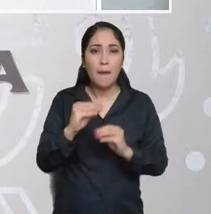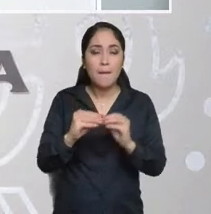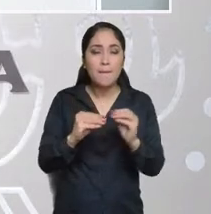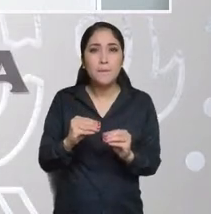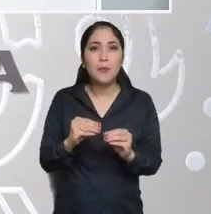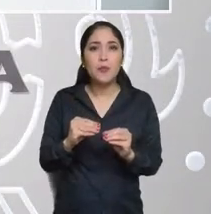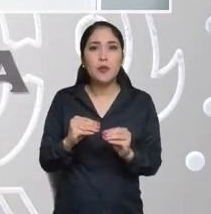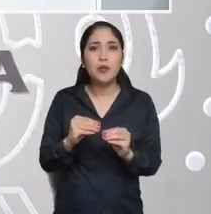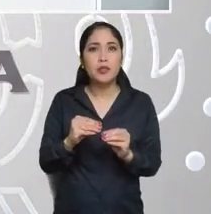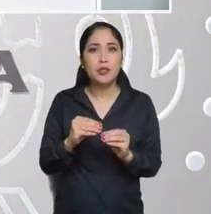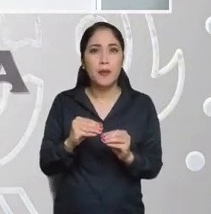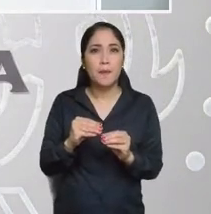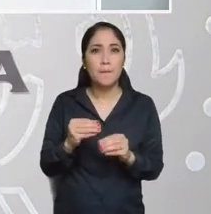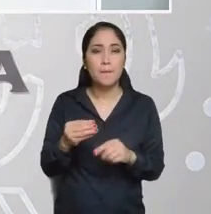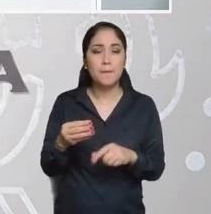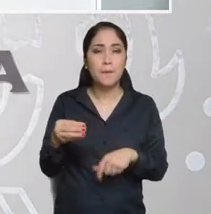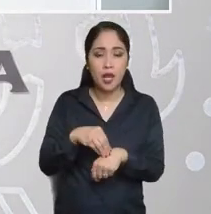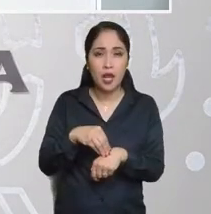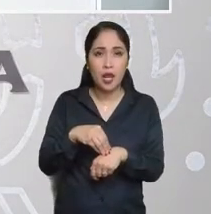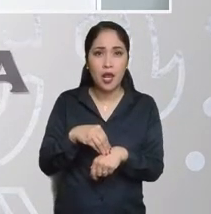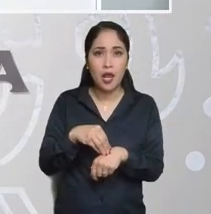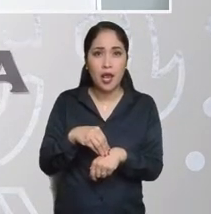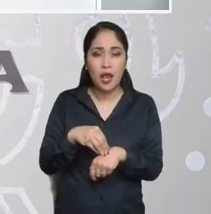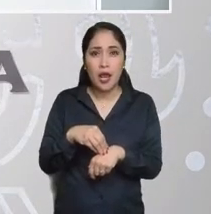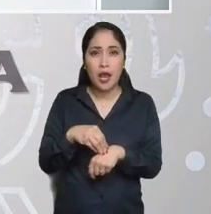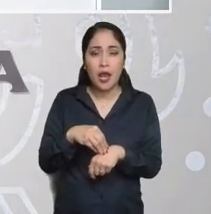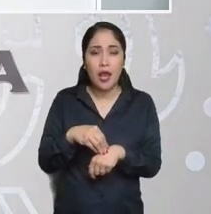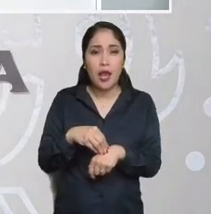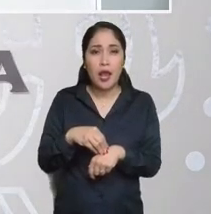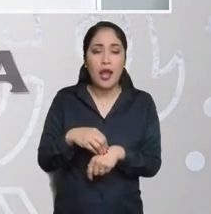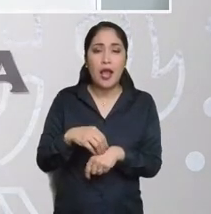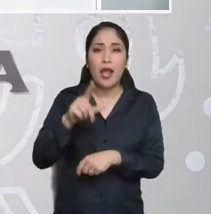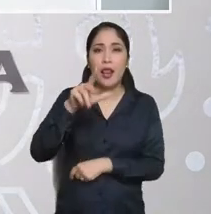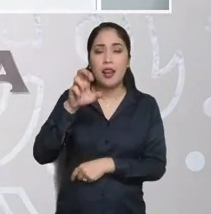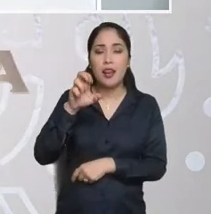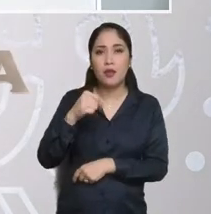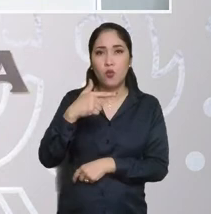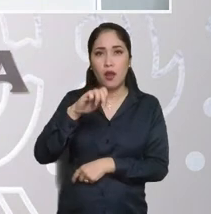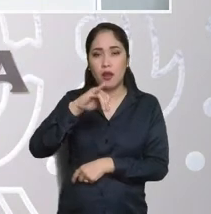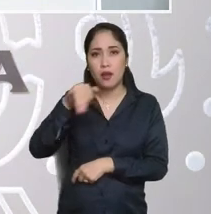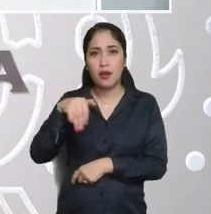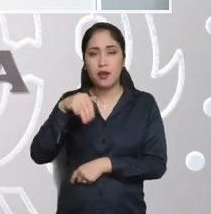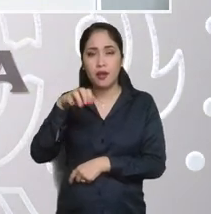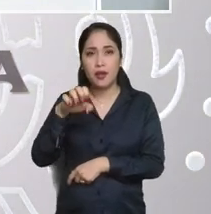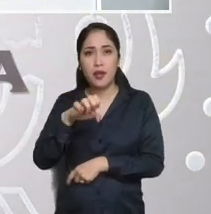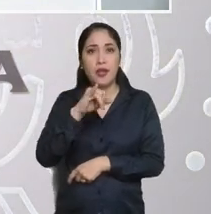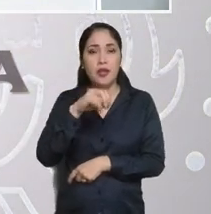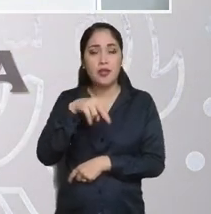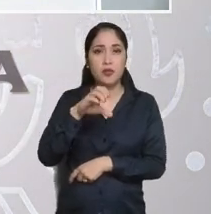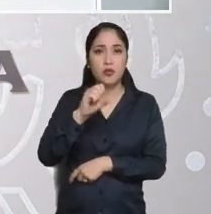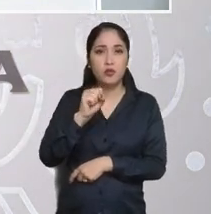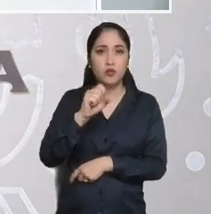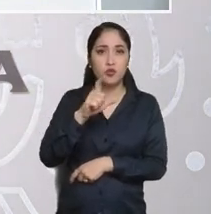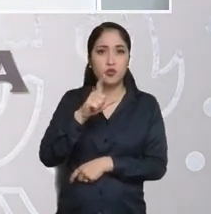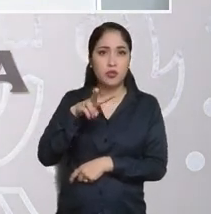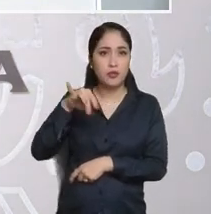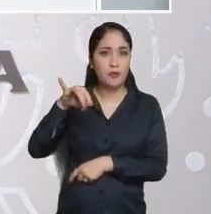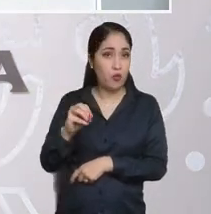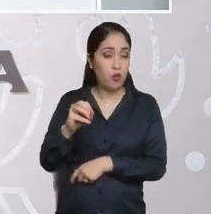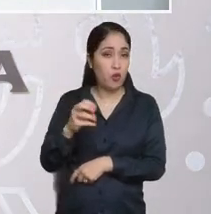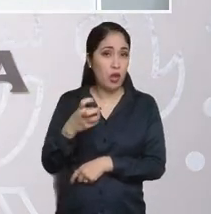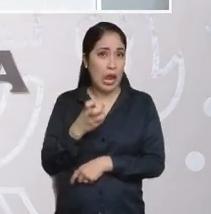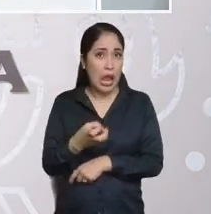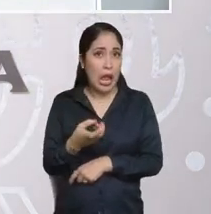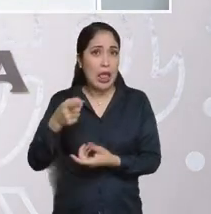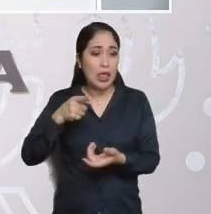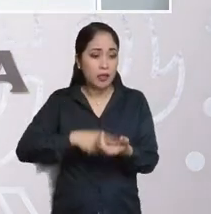el lenguaje inclusivo en diversas disposiciones como una forma de expresión cultural que tiene que arraigarse en todos los ámbitos de